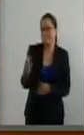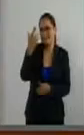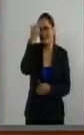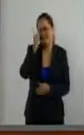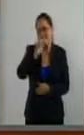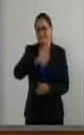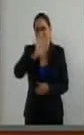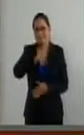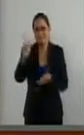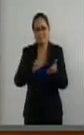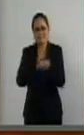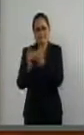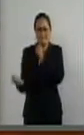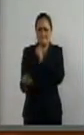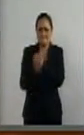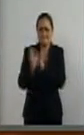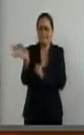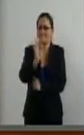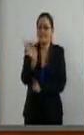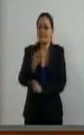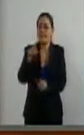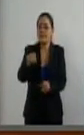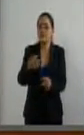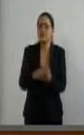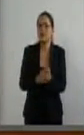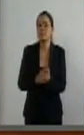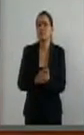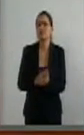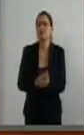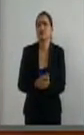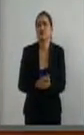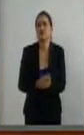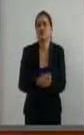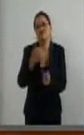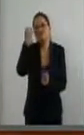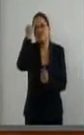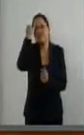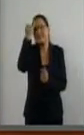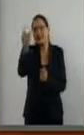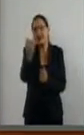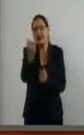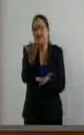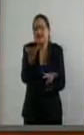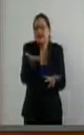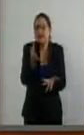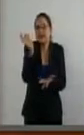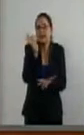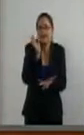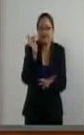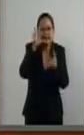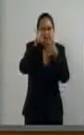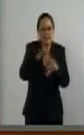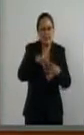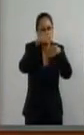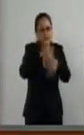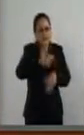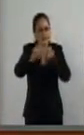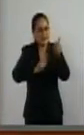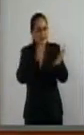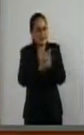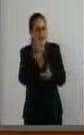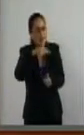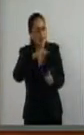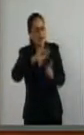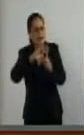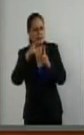legal, alguna suerte de planteamiento legítimamente jurídico para tratar de